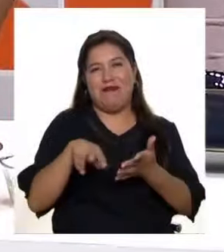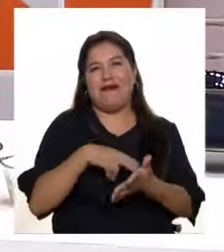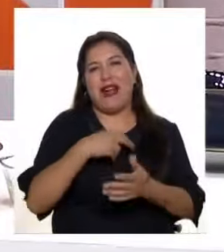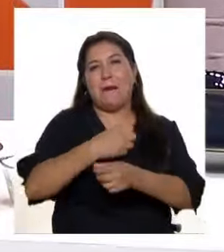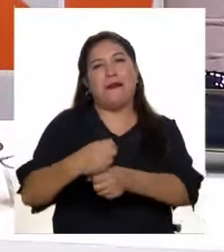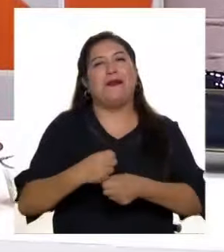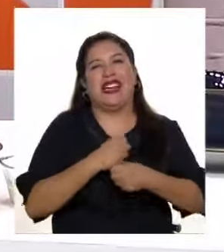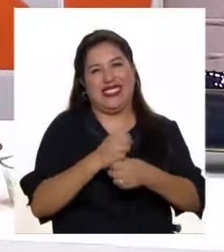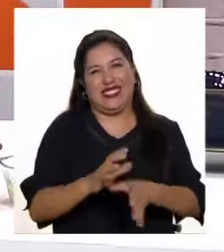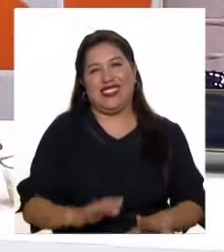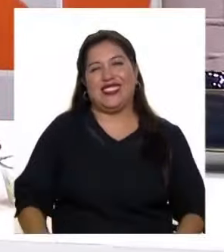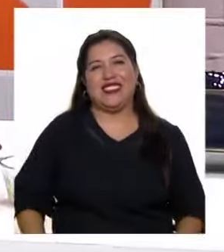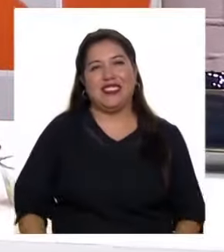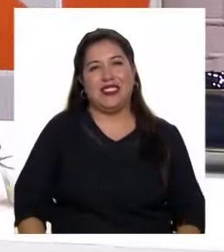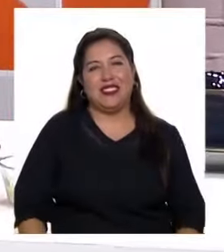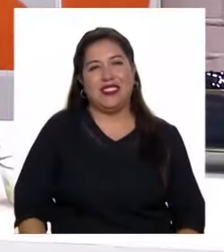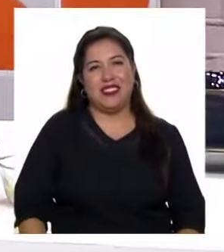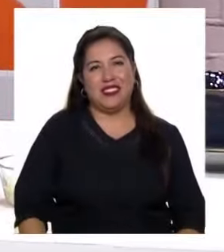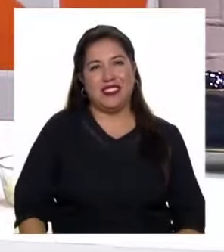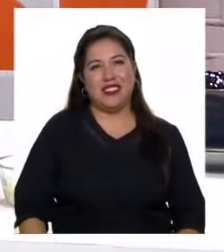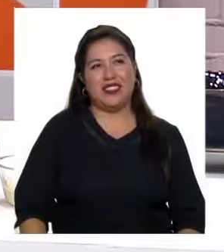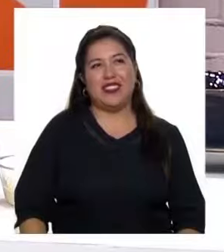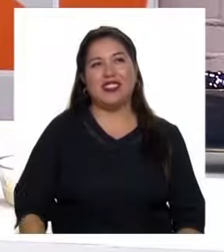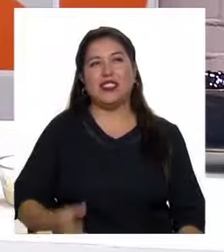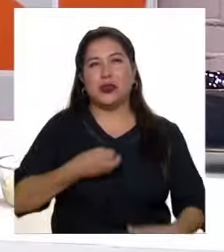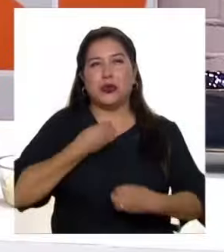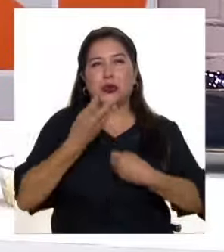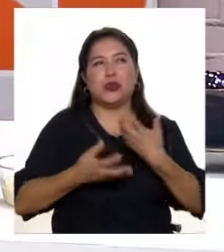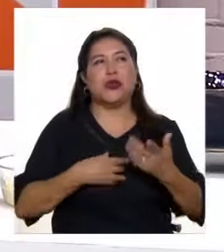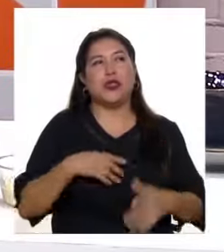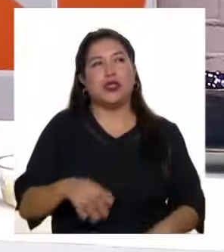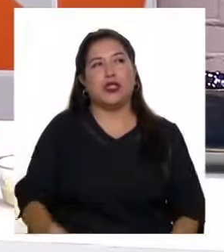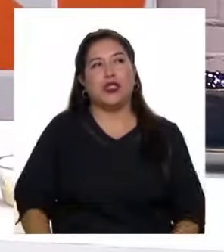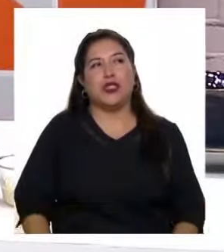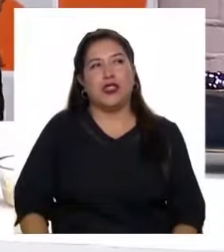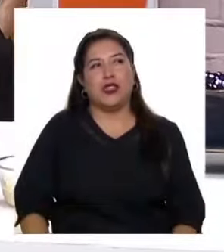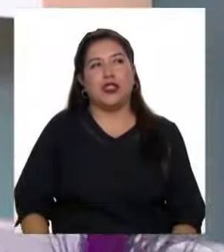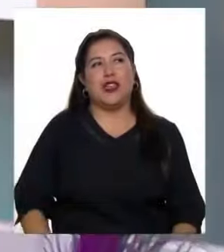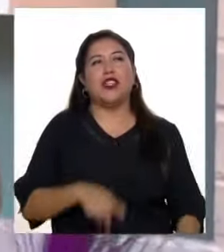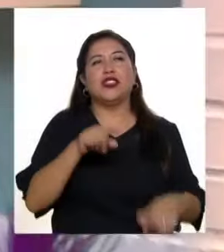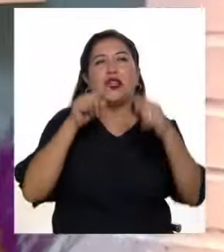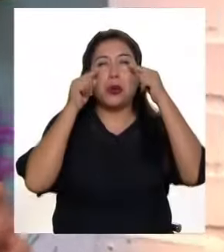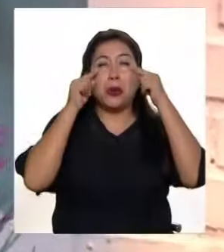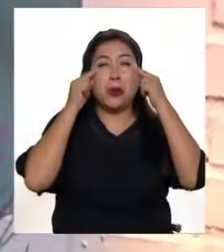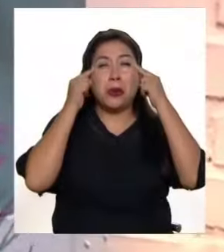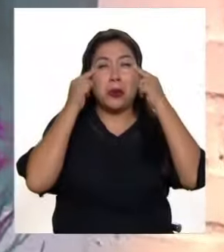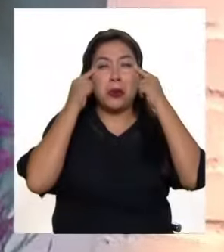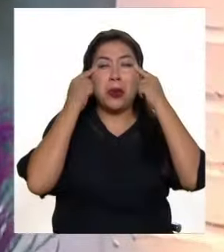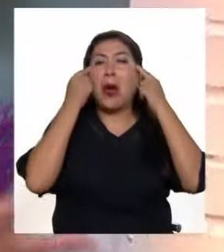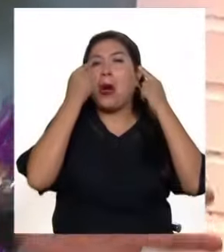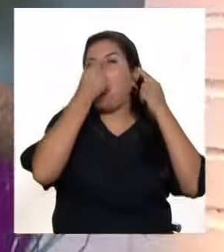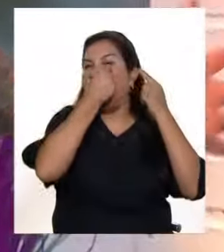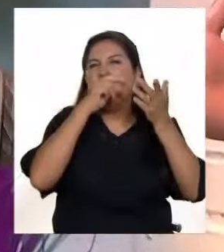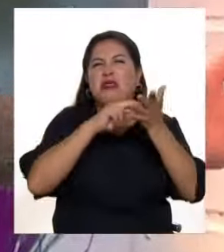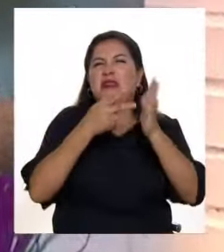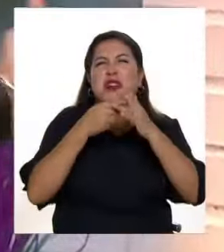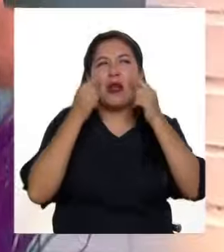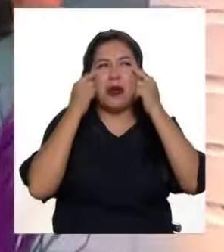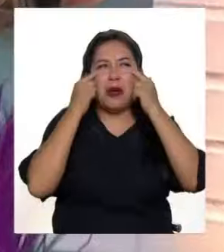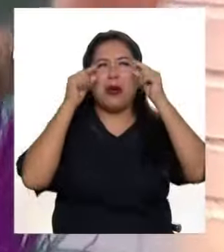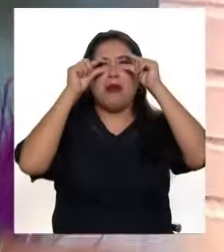Tienes que expresar, ¿no? El cuerpo. Ah, okay. ¿Y qué tiene que ver los ojitos? Ah, ya, eso es una parte ya de... algo particular. De máxima entrega, ¿no? Claro.